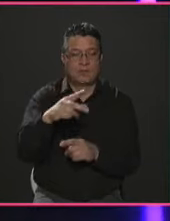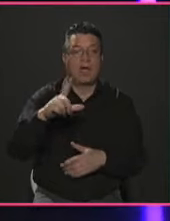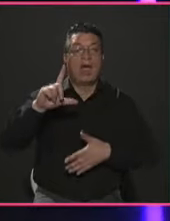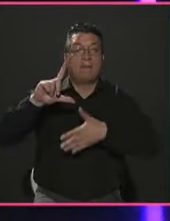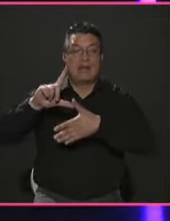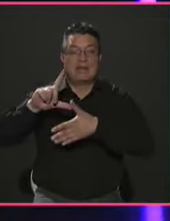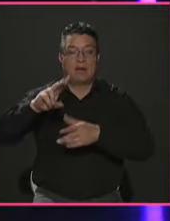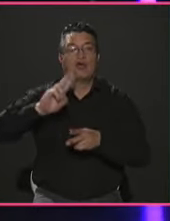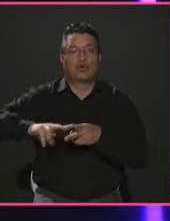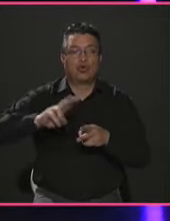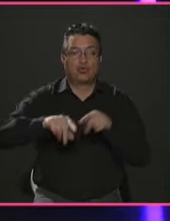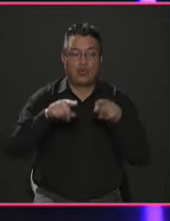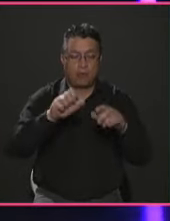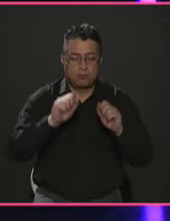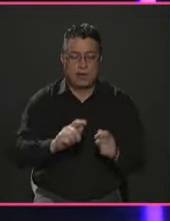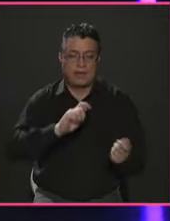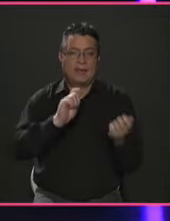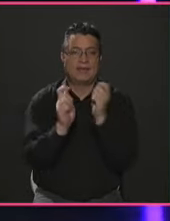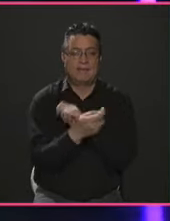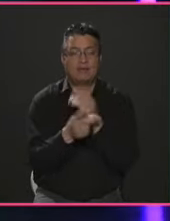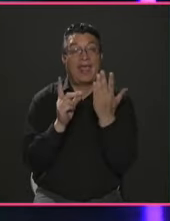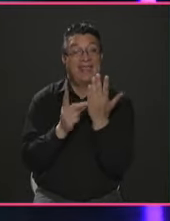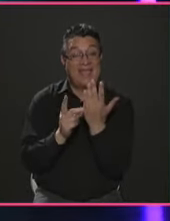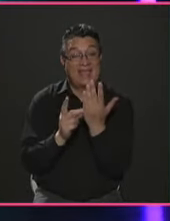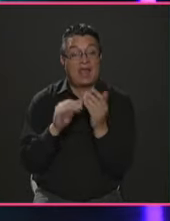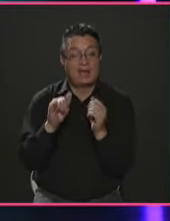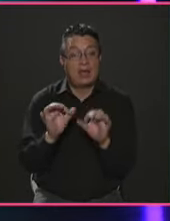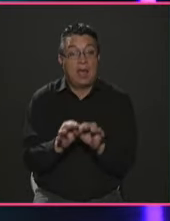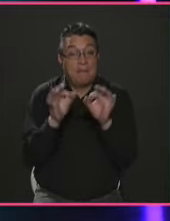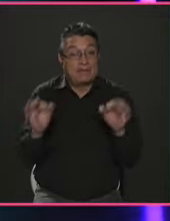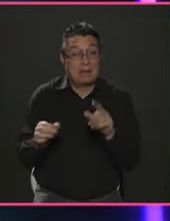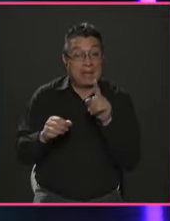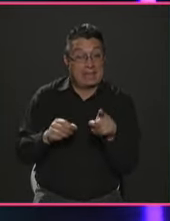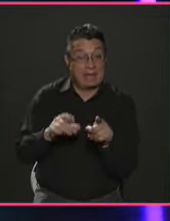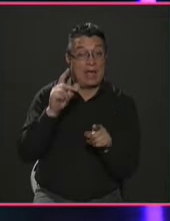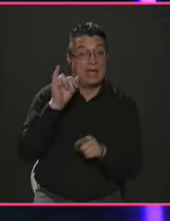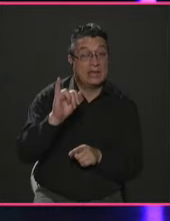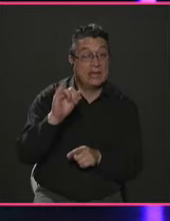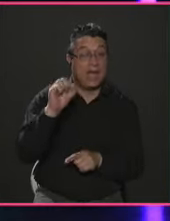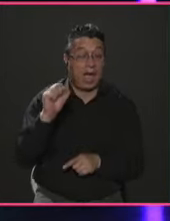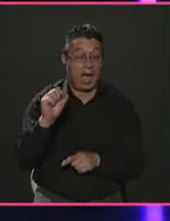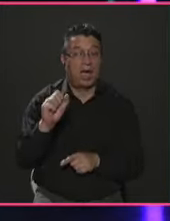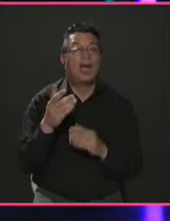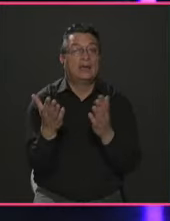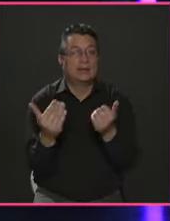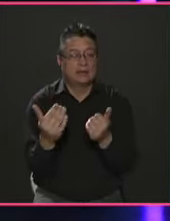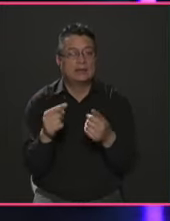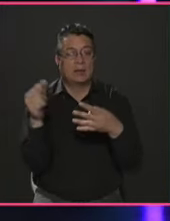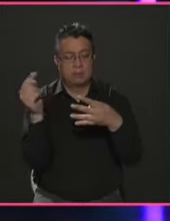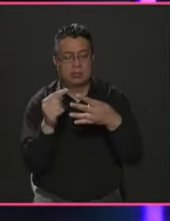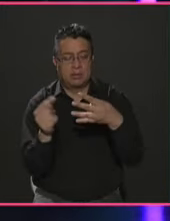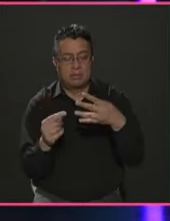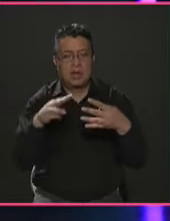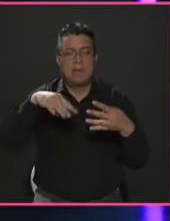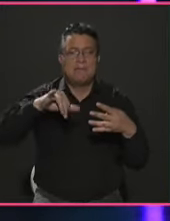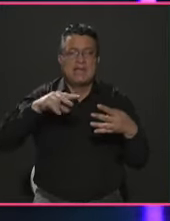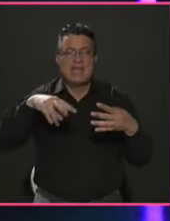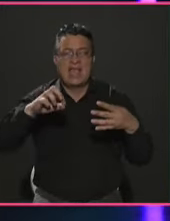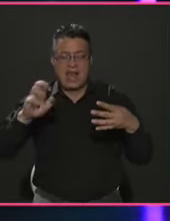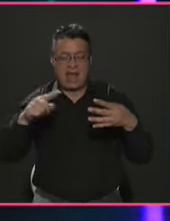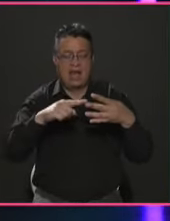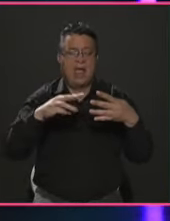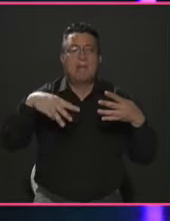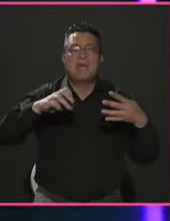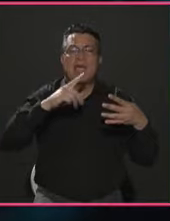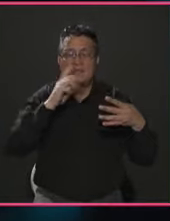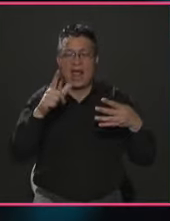solución la transformación digital y en particular de la Inteligencia artificial requiere de las materias primas minerales y metales de